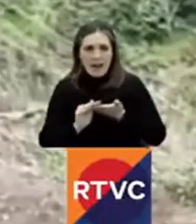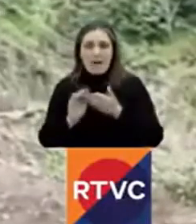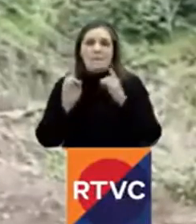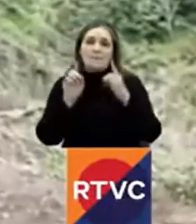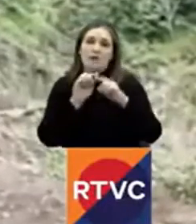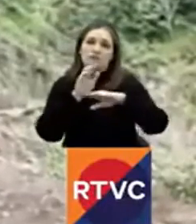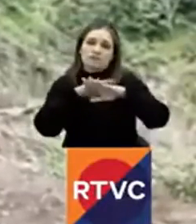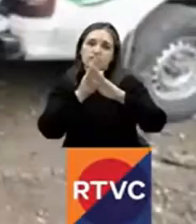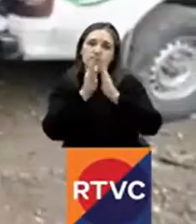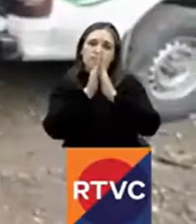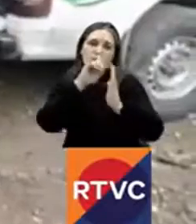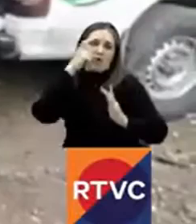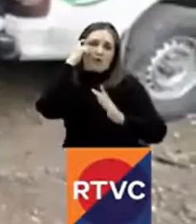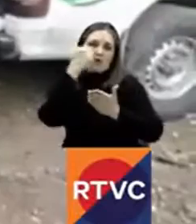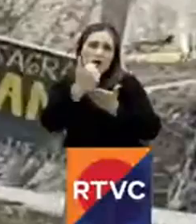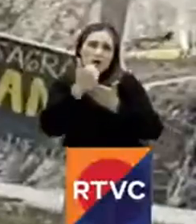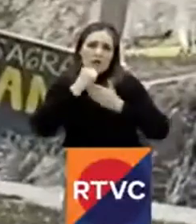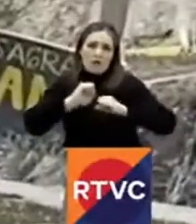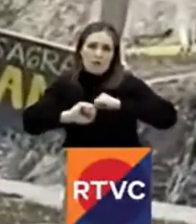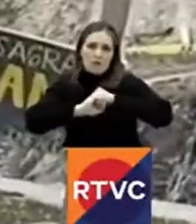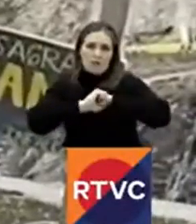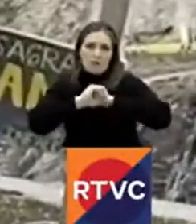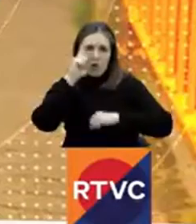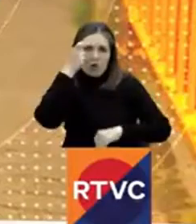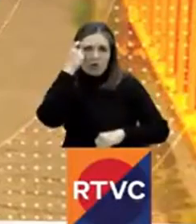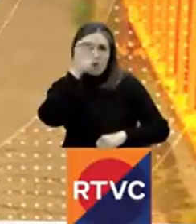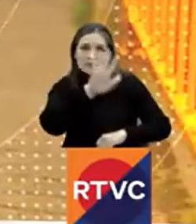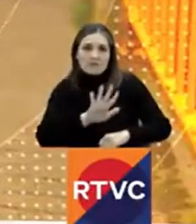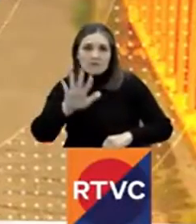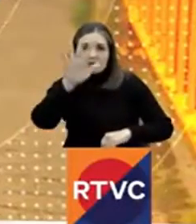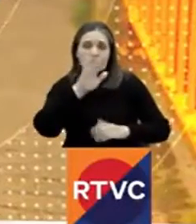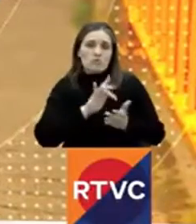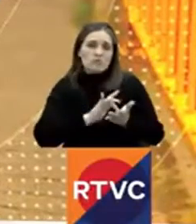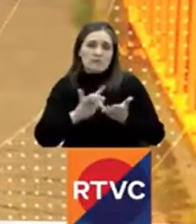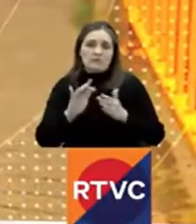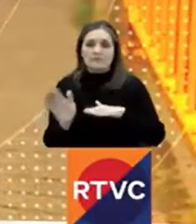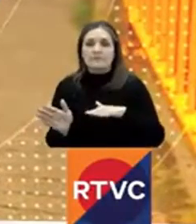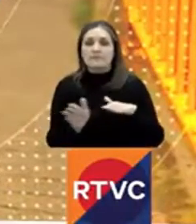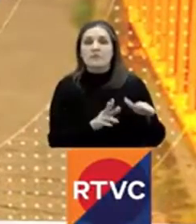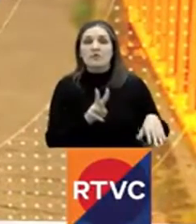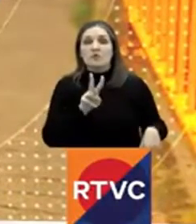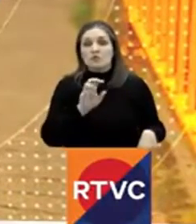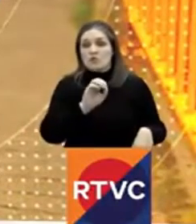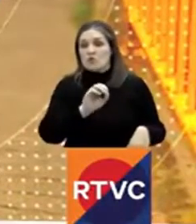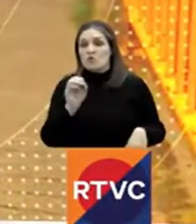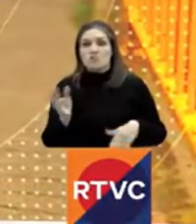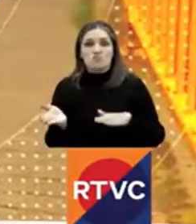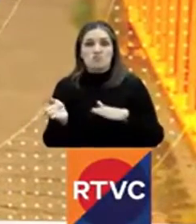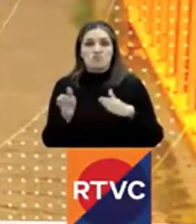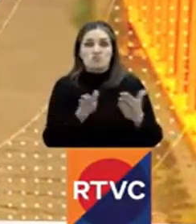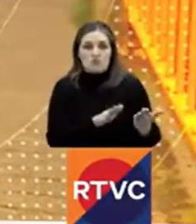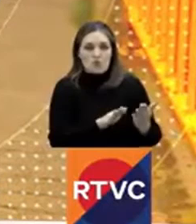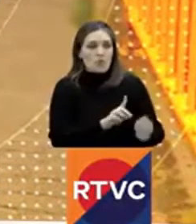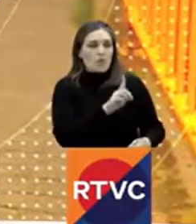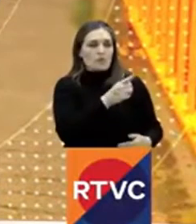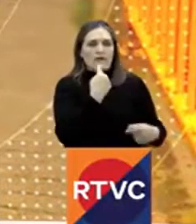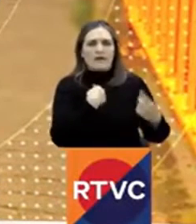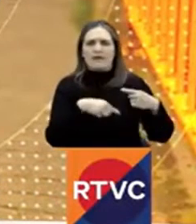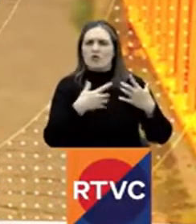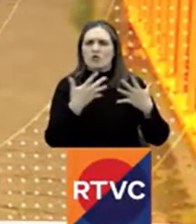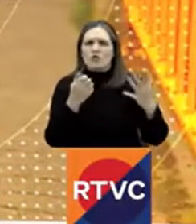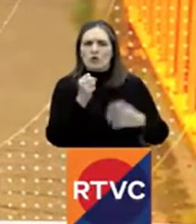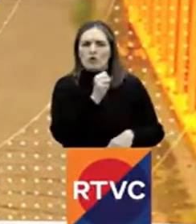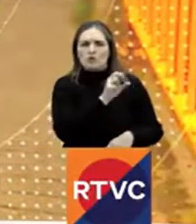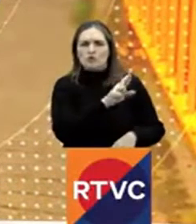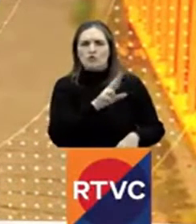la intervención del gobierno departamental de manera urgente. 2 jóvenes muertos y uno más herido dejó un ataque sicarial en el suroccidente